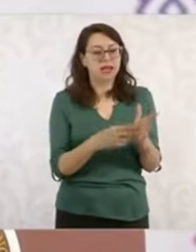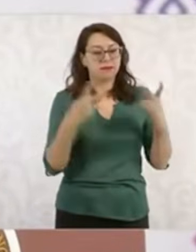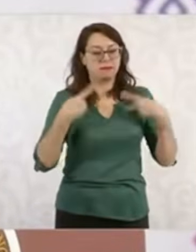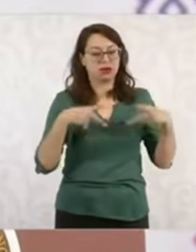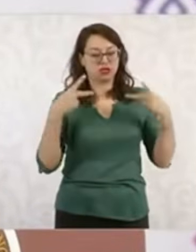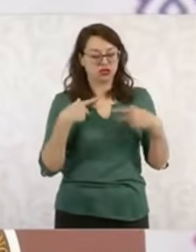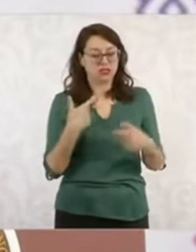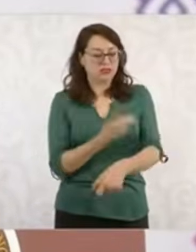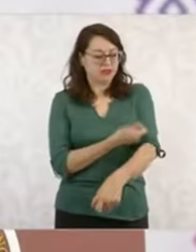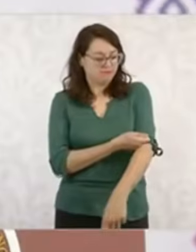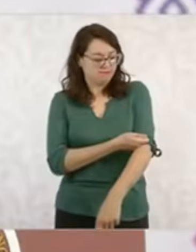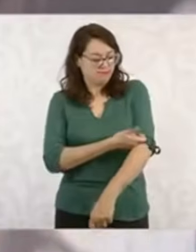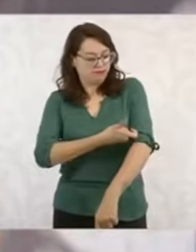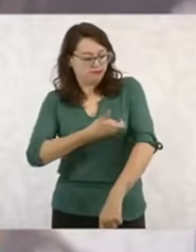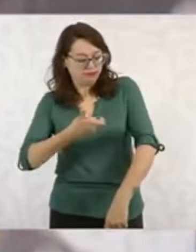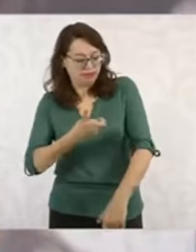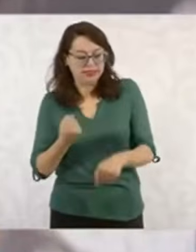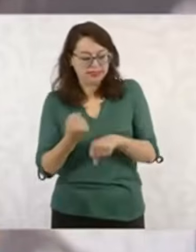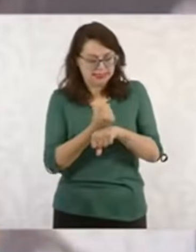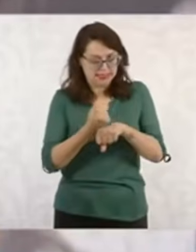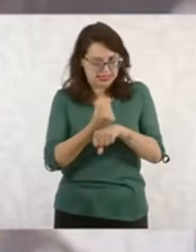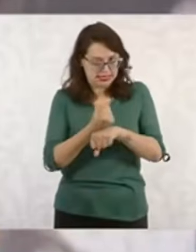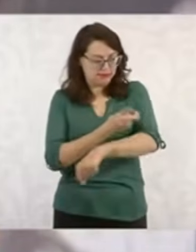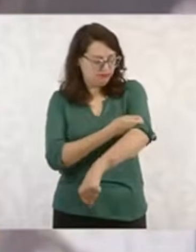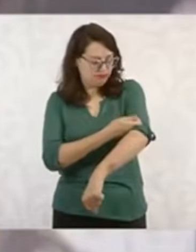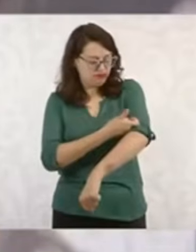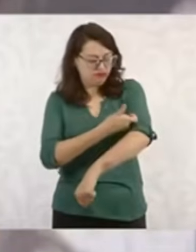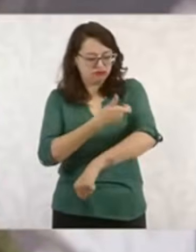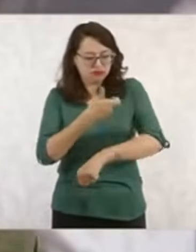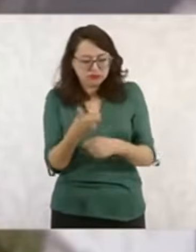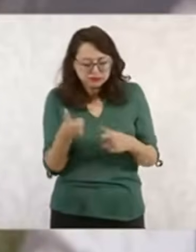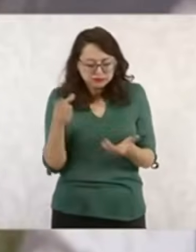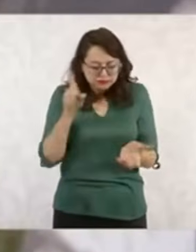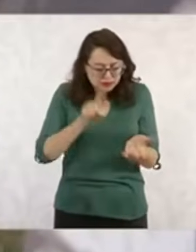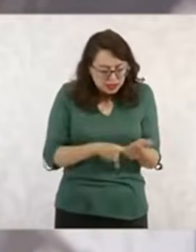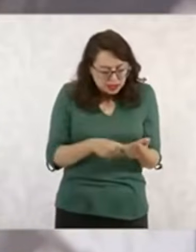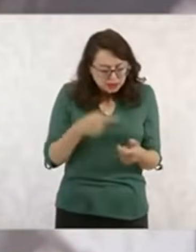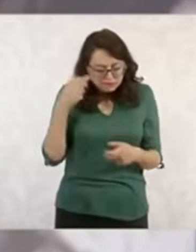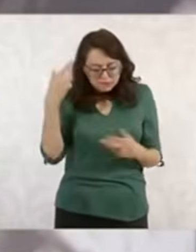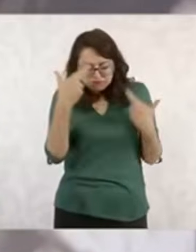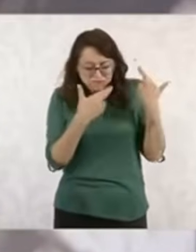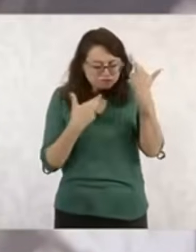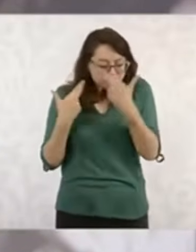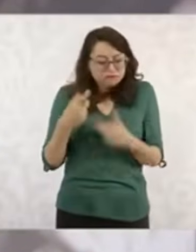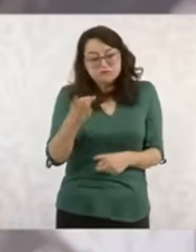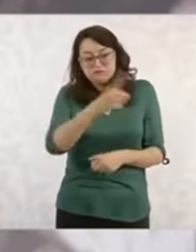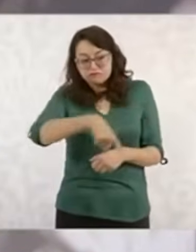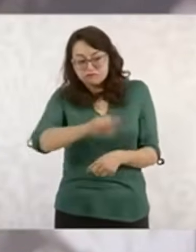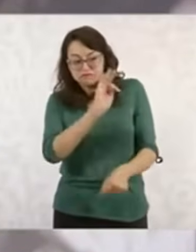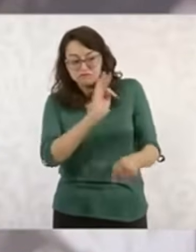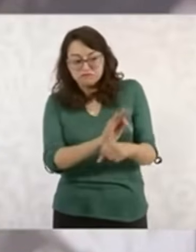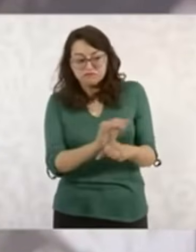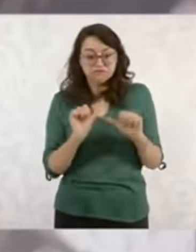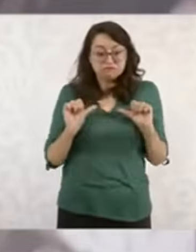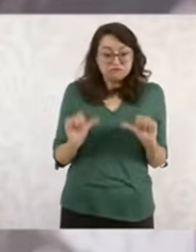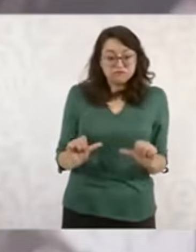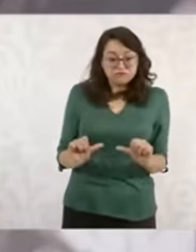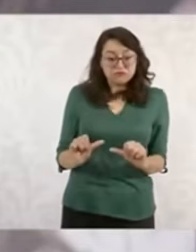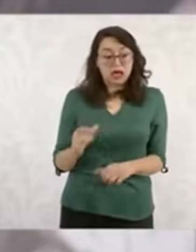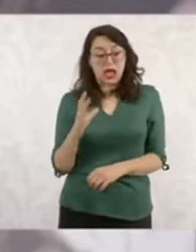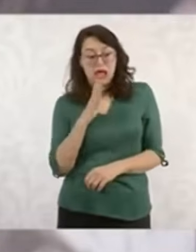muestra de sangre. Con esa muestra de sangre se pueden ver la protección que tienen,